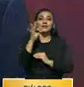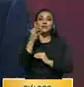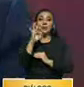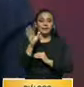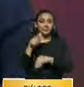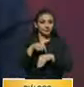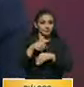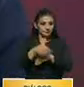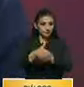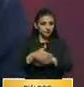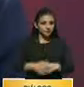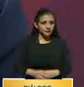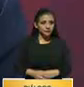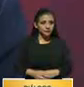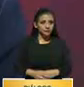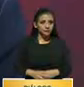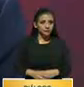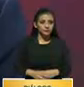tiempo.